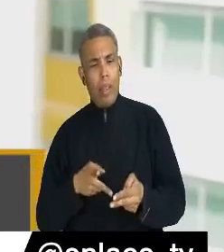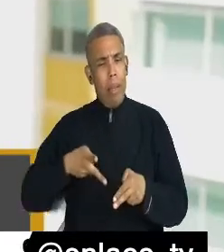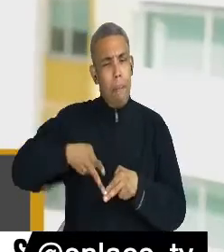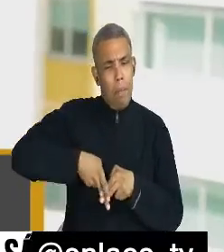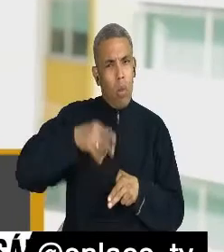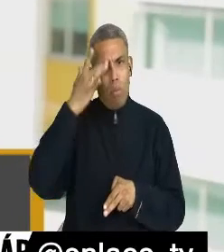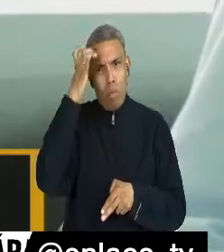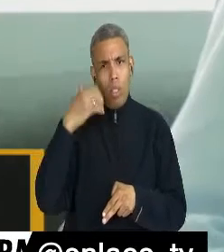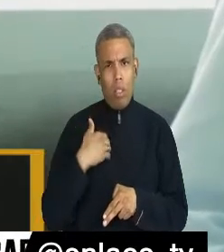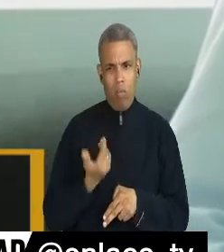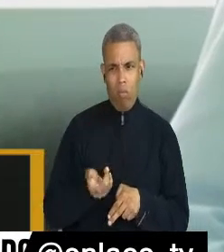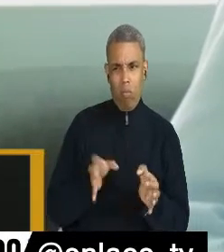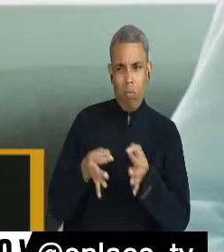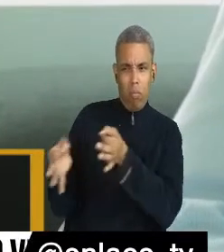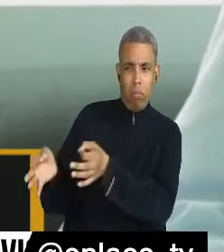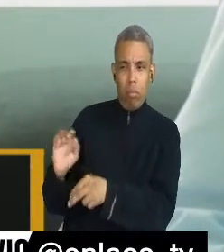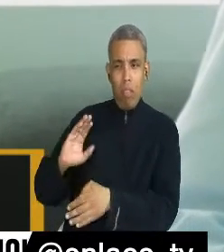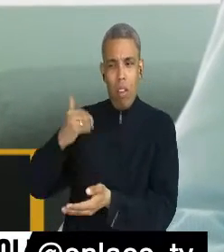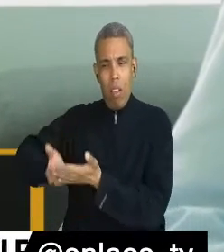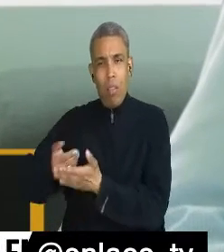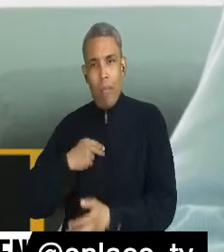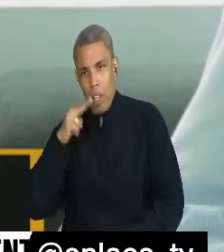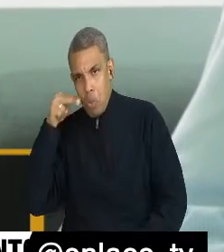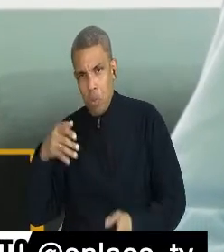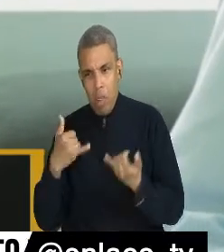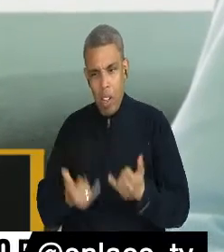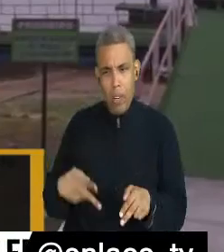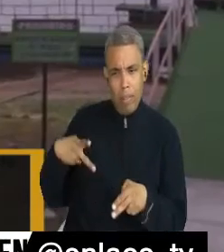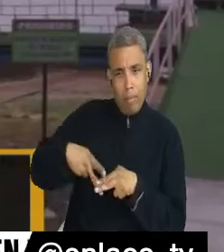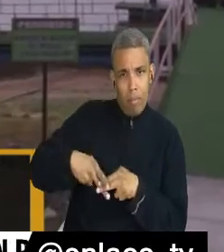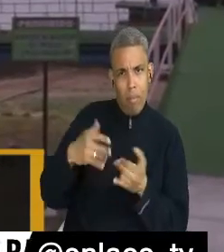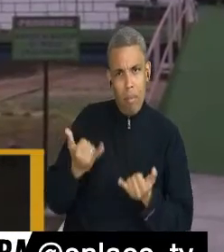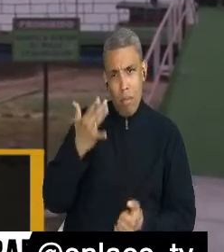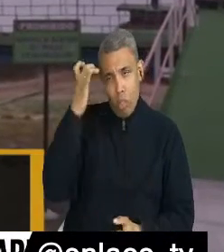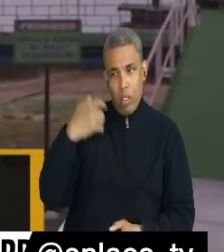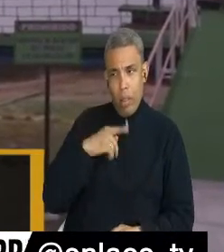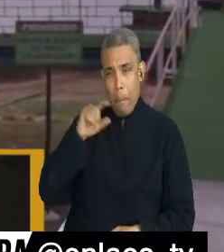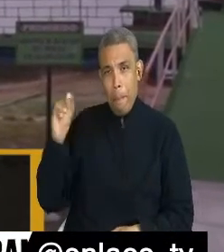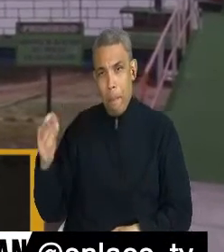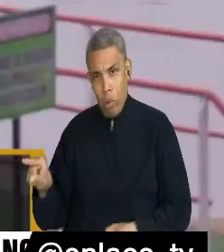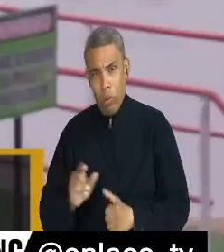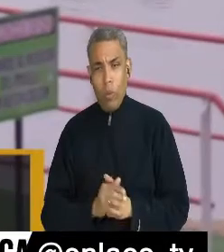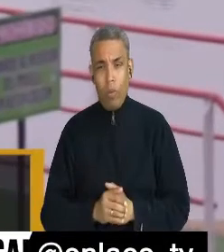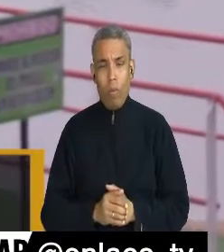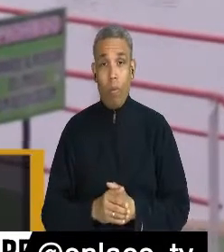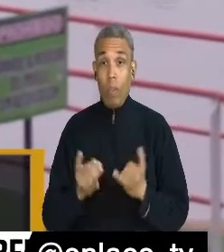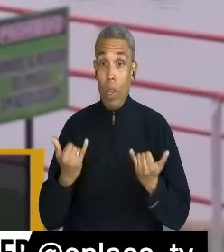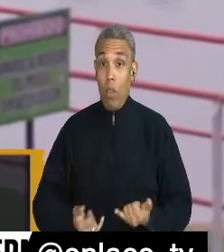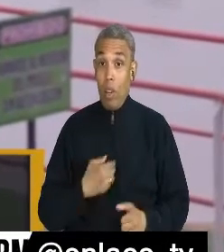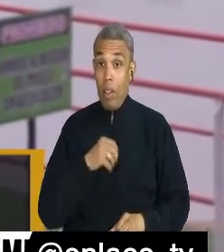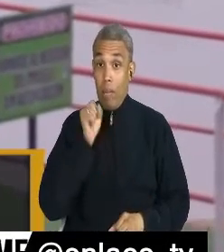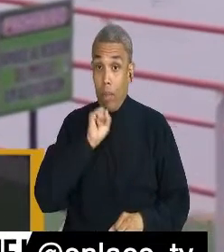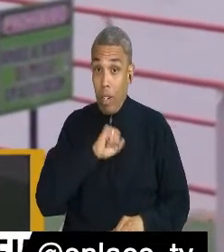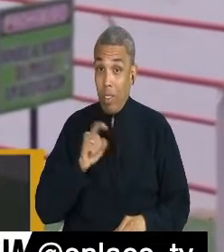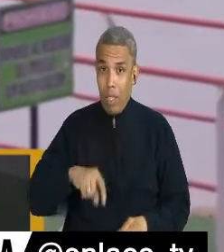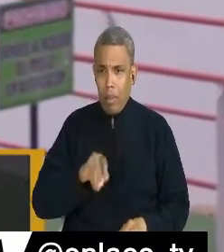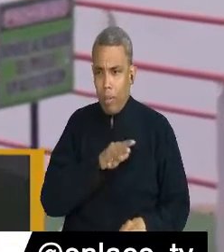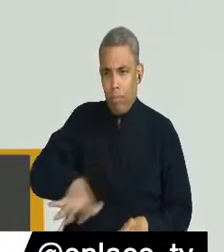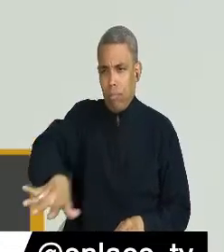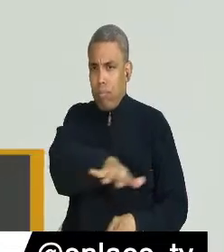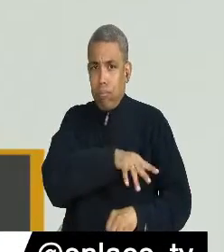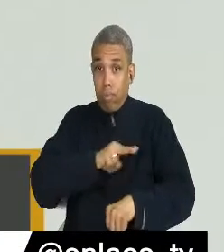hasta junio 2017 la personería municipal de barrancabermeja comprometida con la protección y recuperación del medio ambiente estará atenta